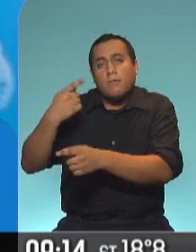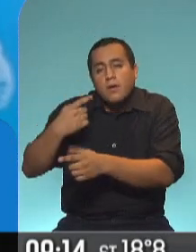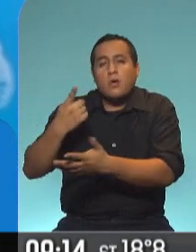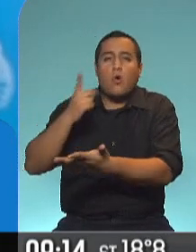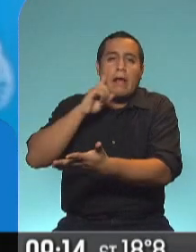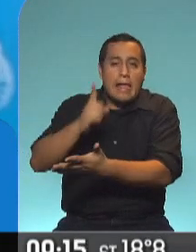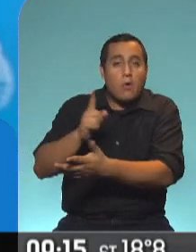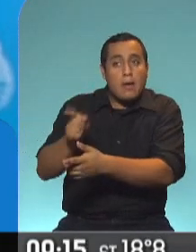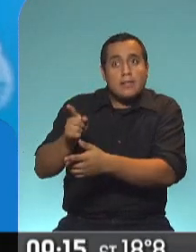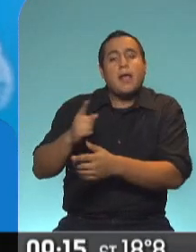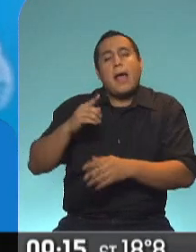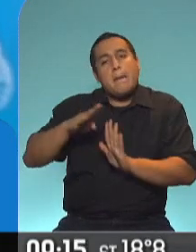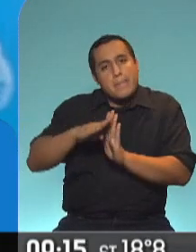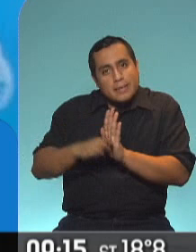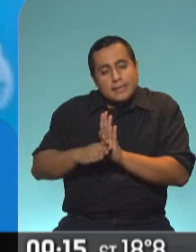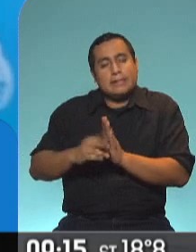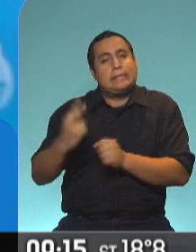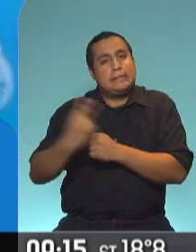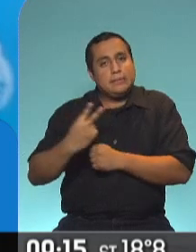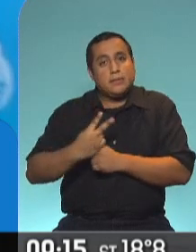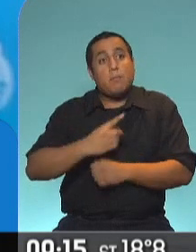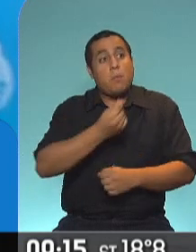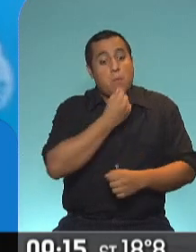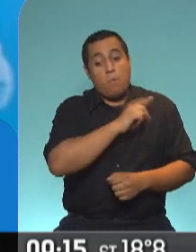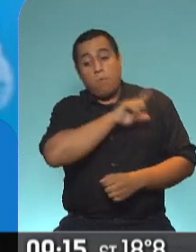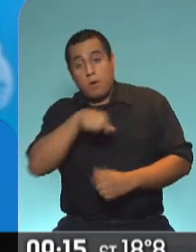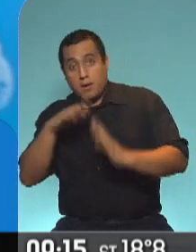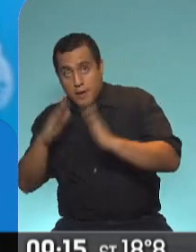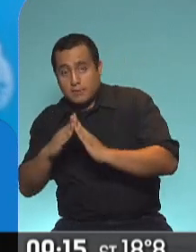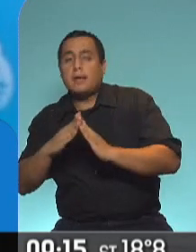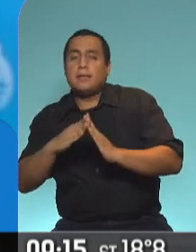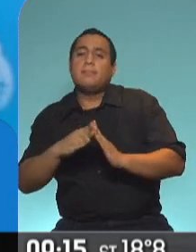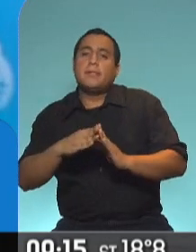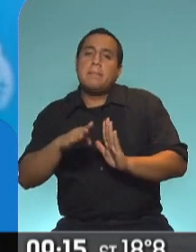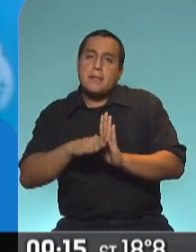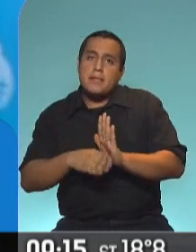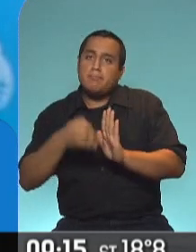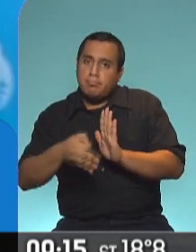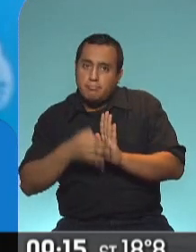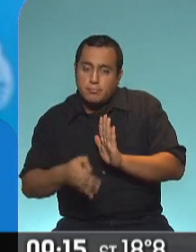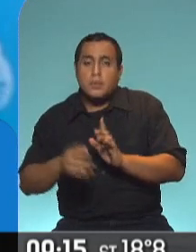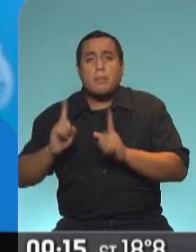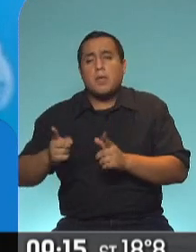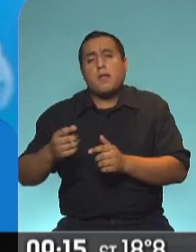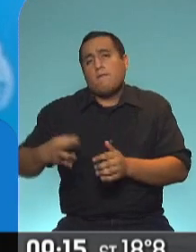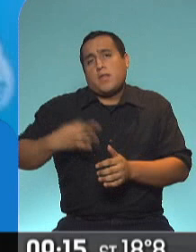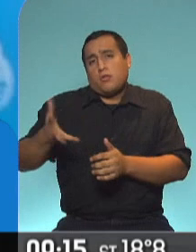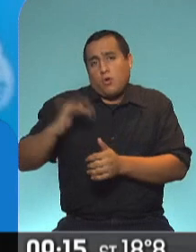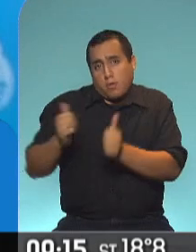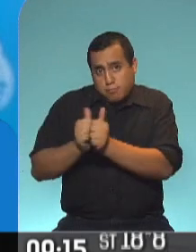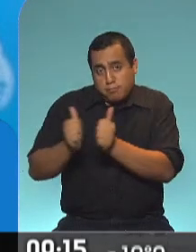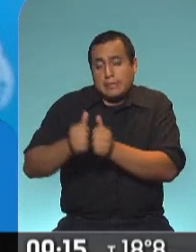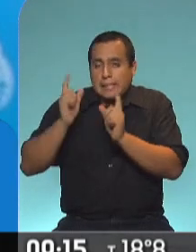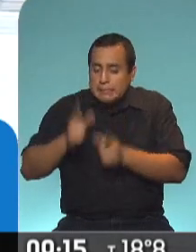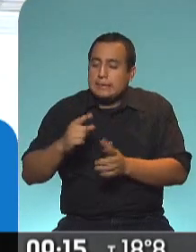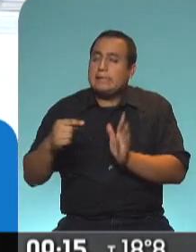de prevención cuando regresamos a casa y en él en lo cotidiano en la convivencia también tenerlo en cuenta